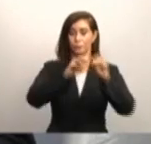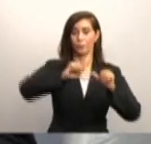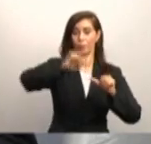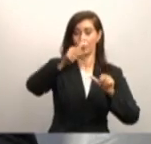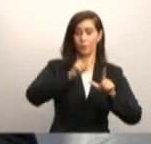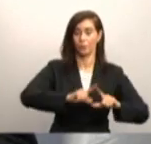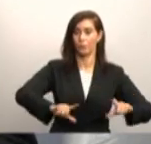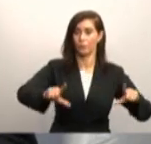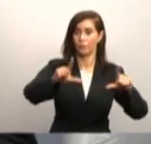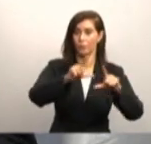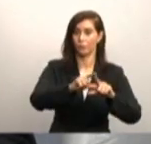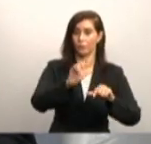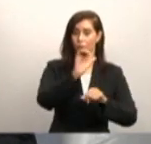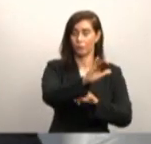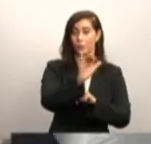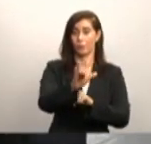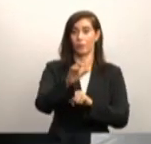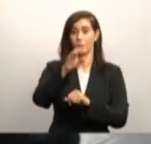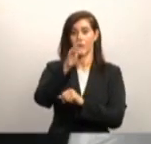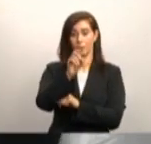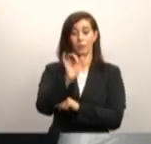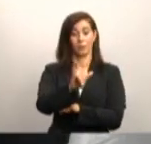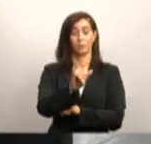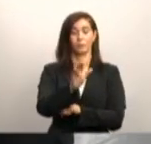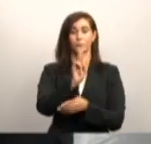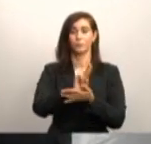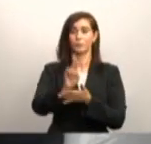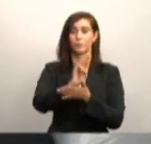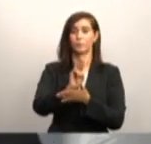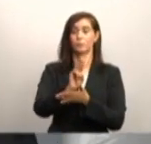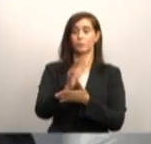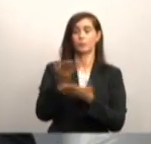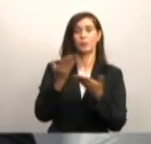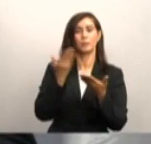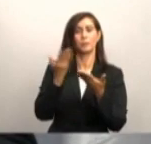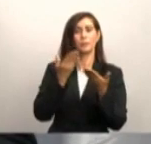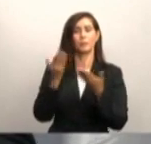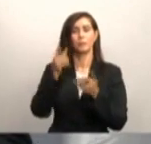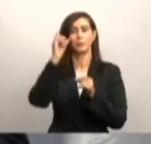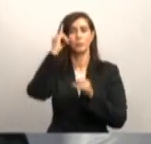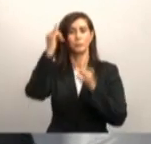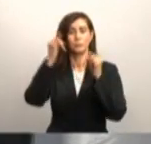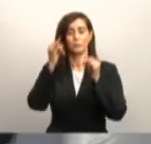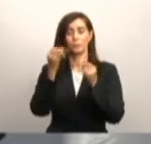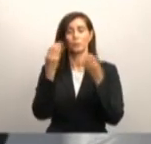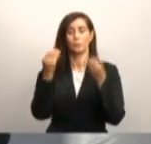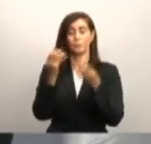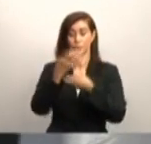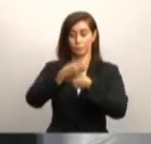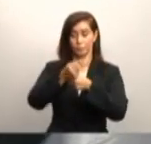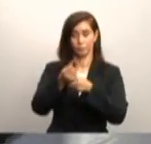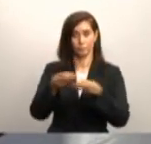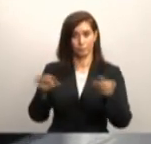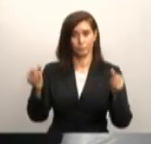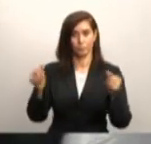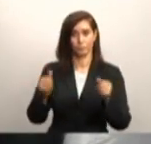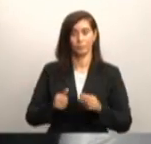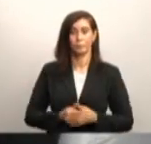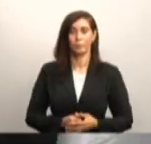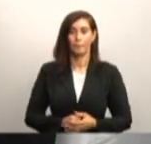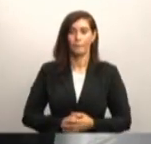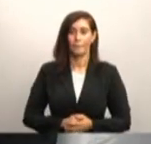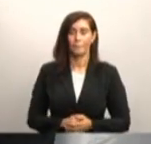al vertedero actual mientras se organizaba la resolución definitiva. En